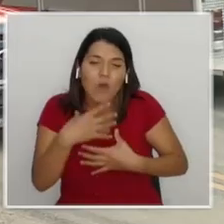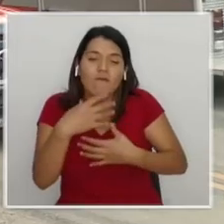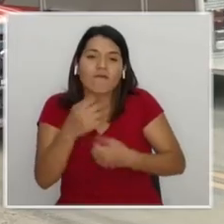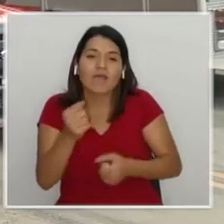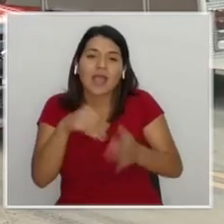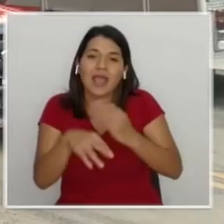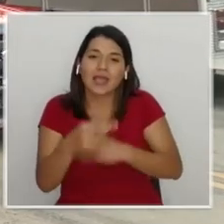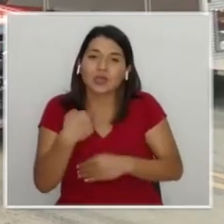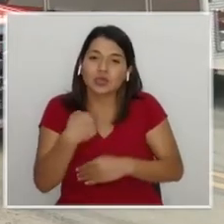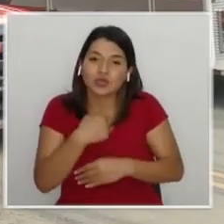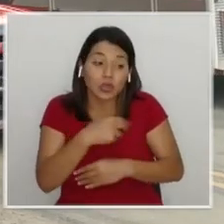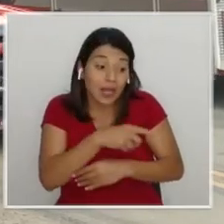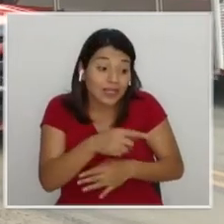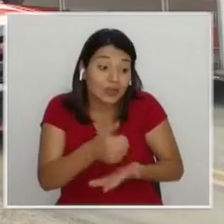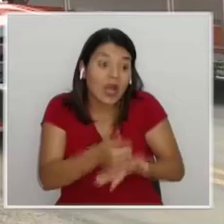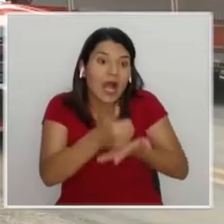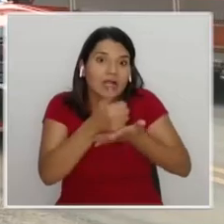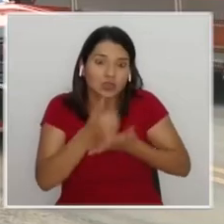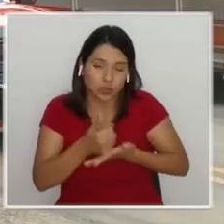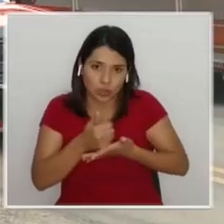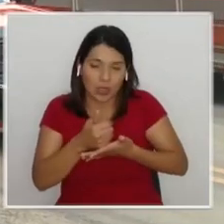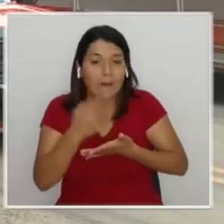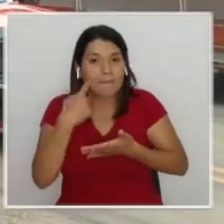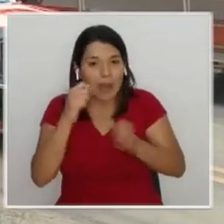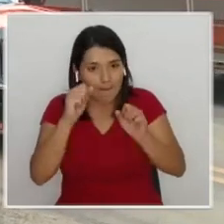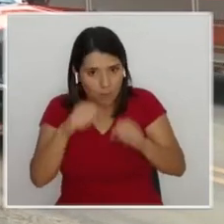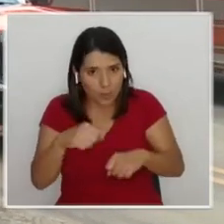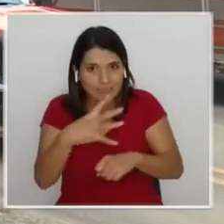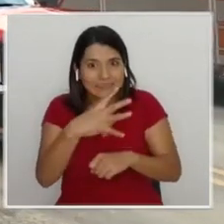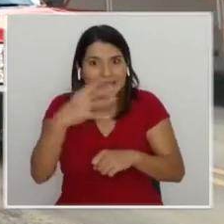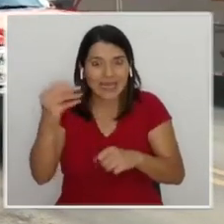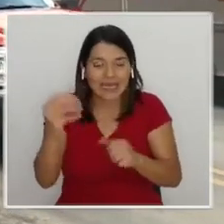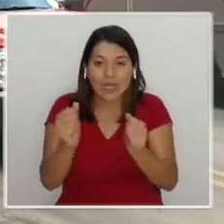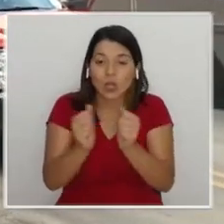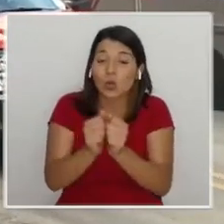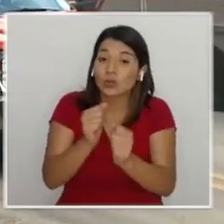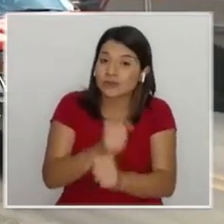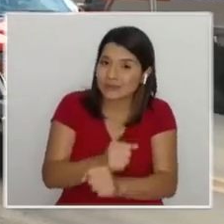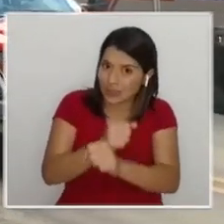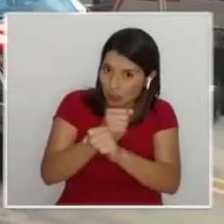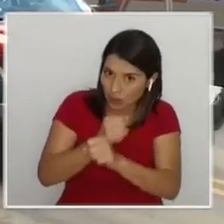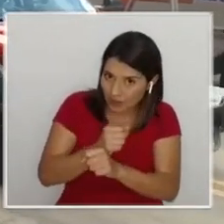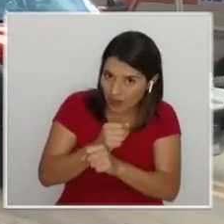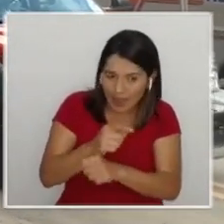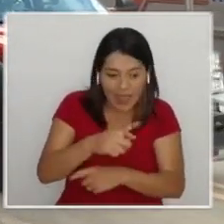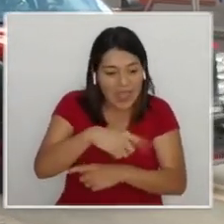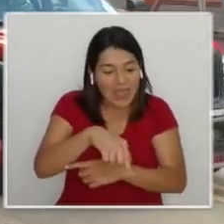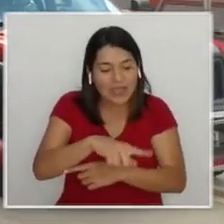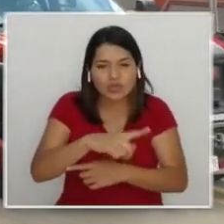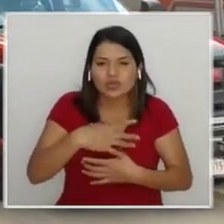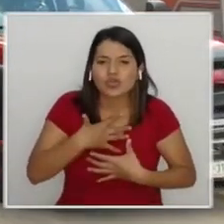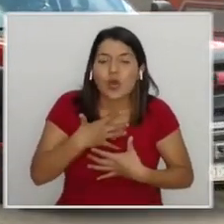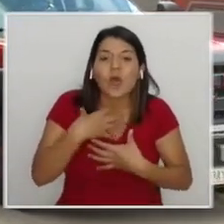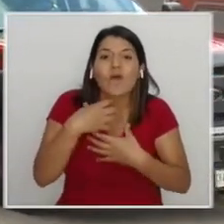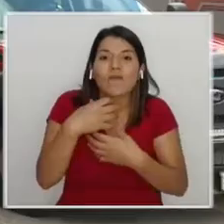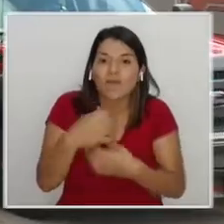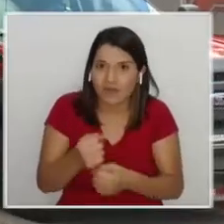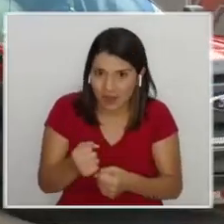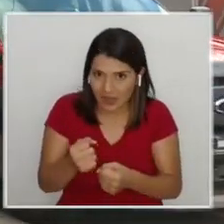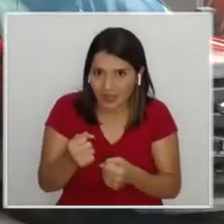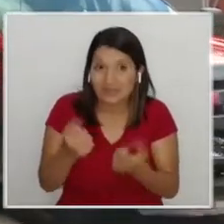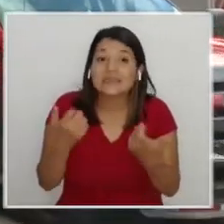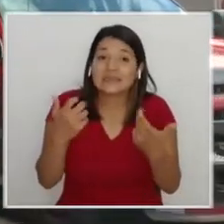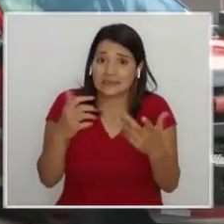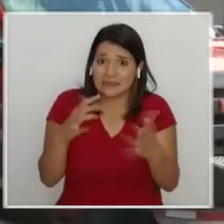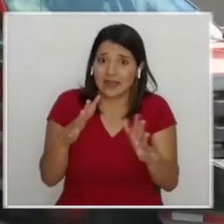alguna u otra manera a salir de manera segura. El que confíen en que, sumado a que ya tuvieron un trauma previo,